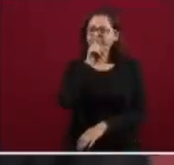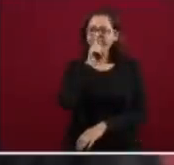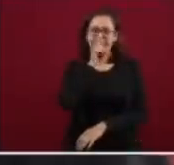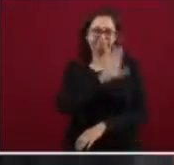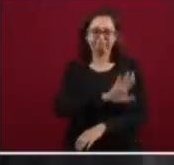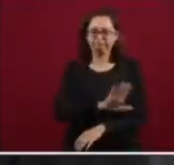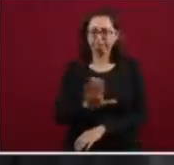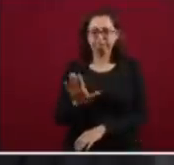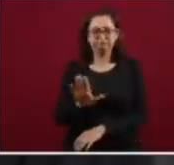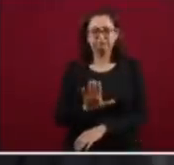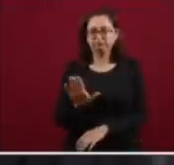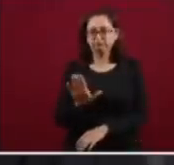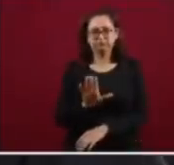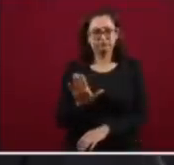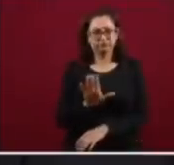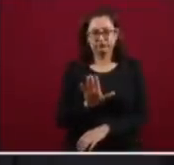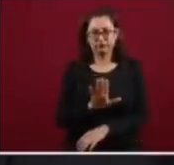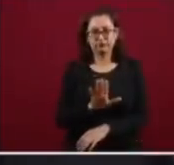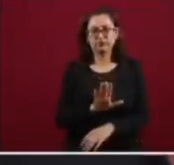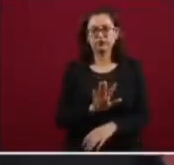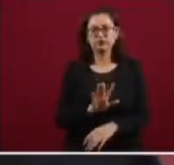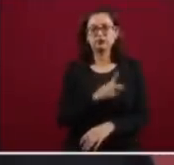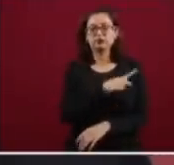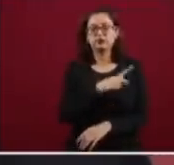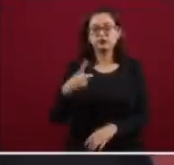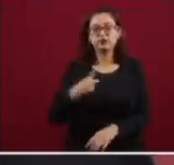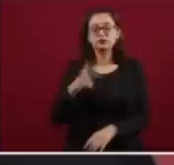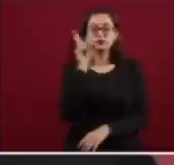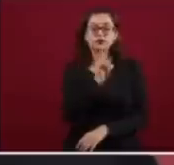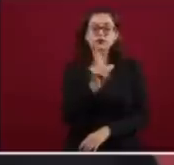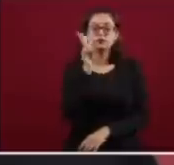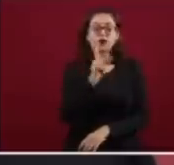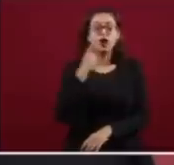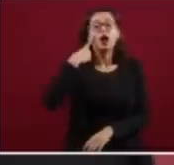eso tiene que demostrarse